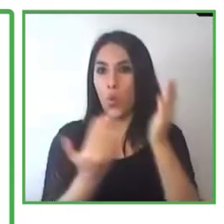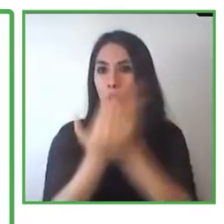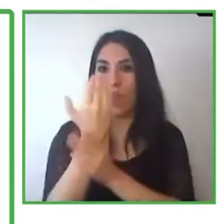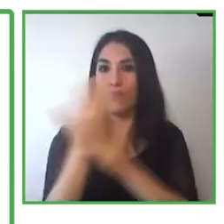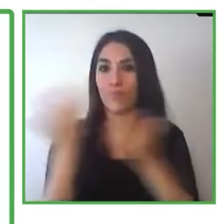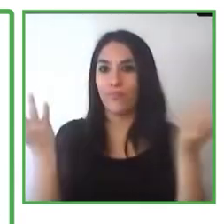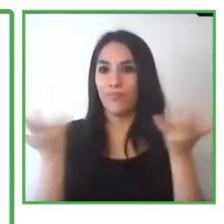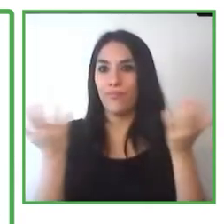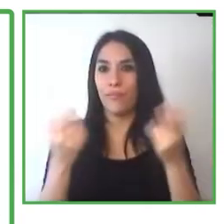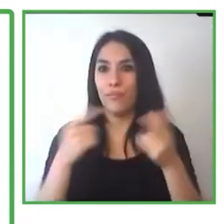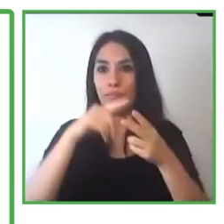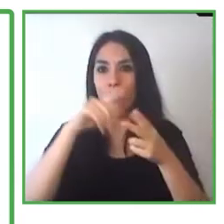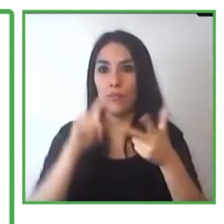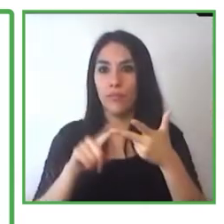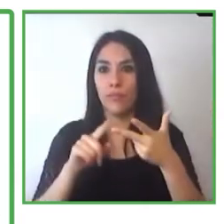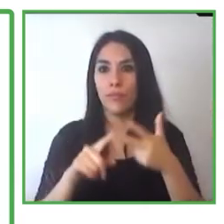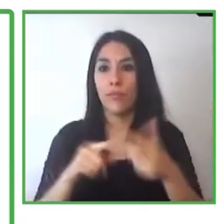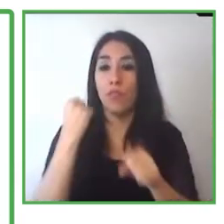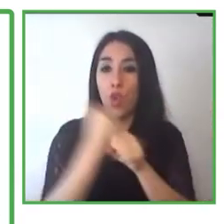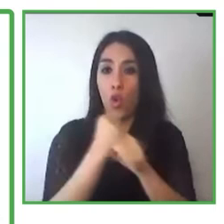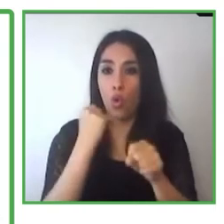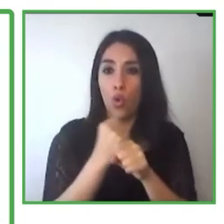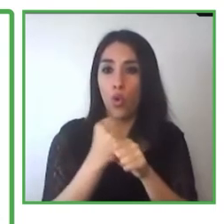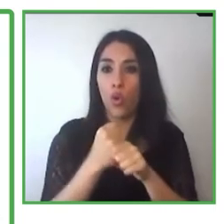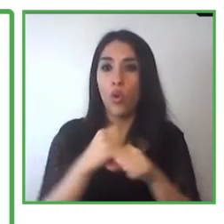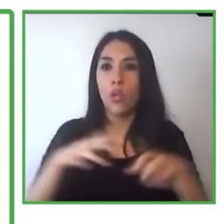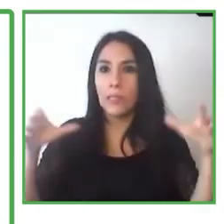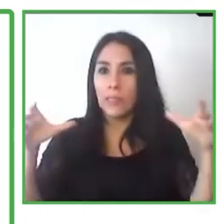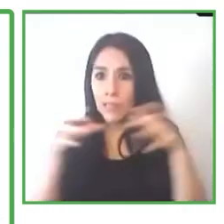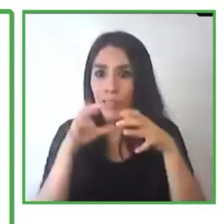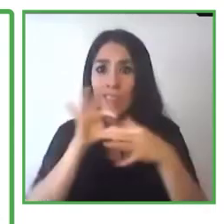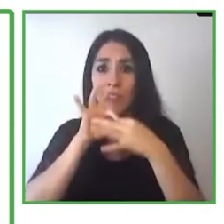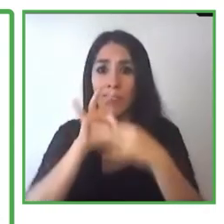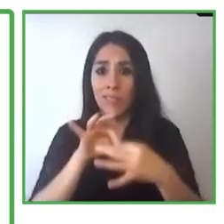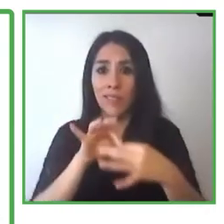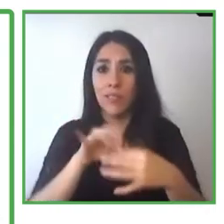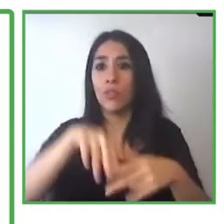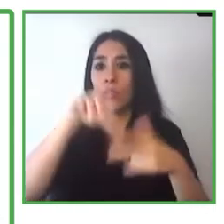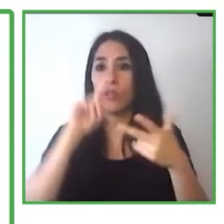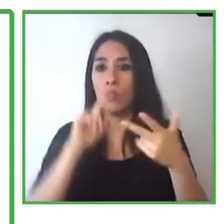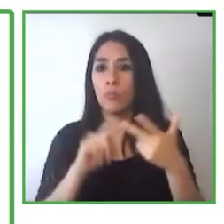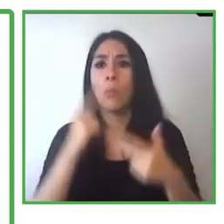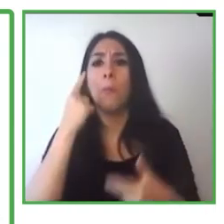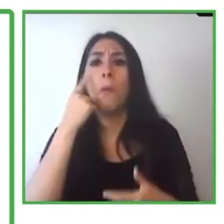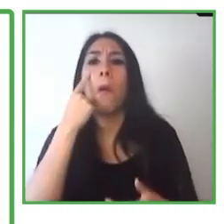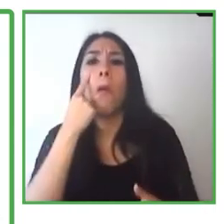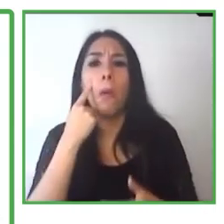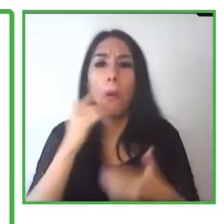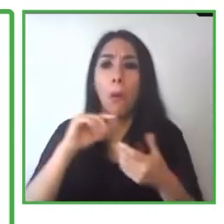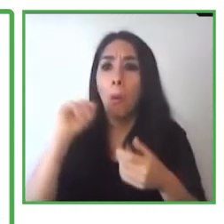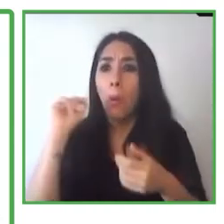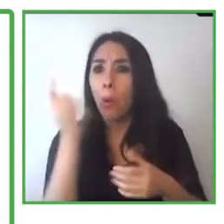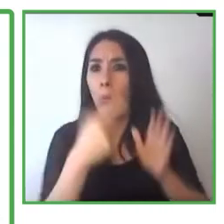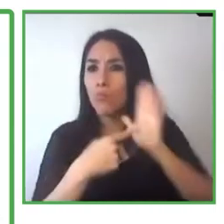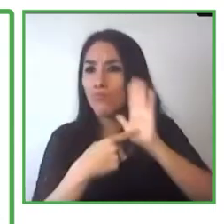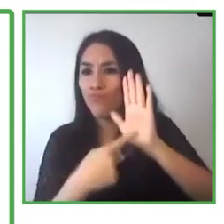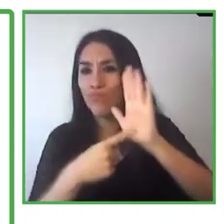trabajo en red por parte de entidades y el documentar absolutamente todo el proceso para tener elementos para poder gestionar cada vez